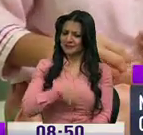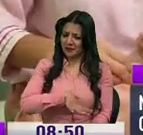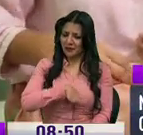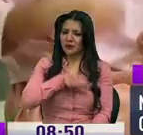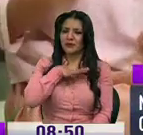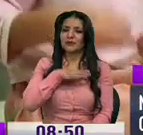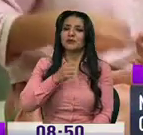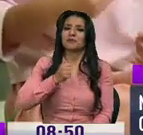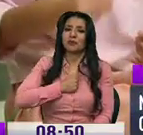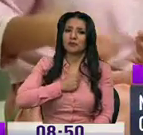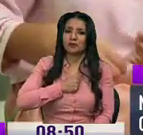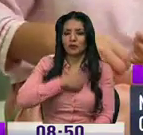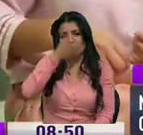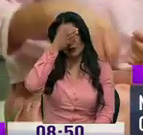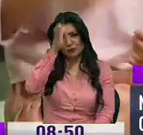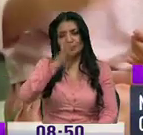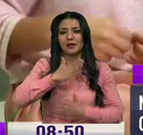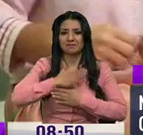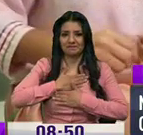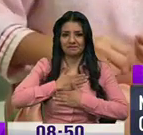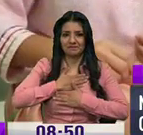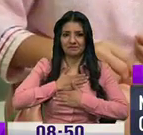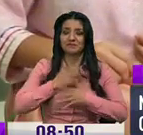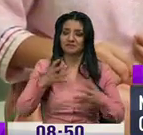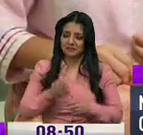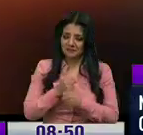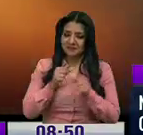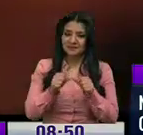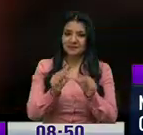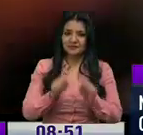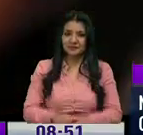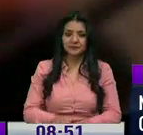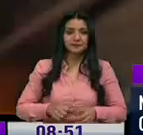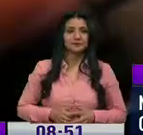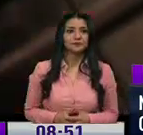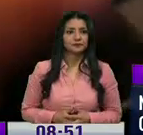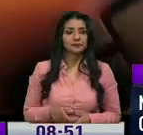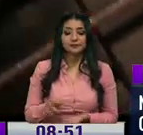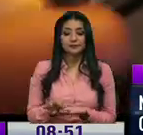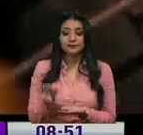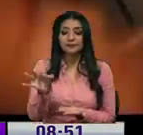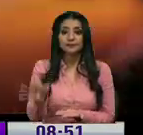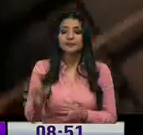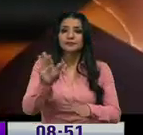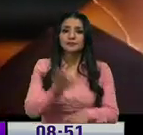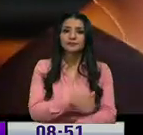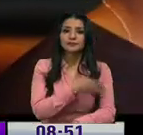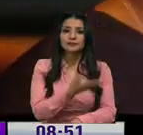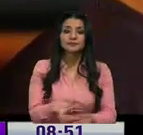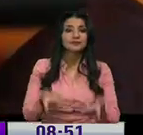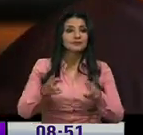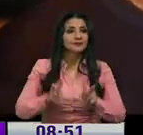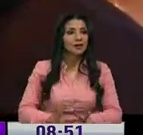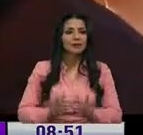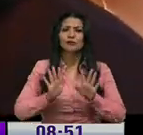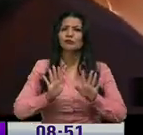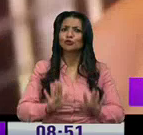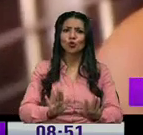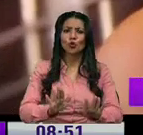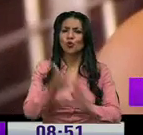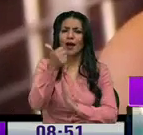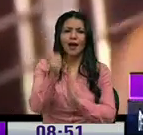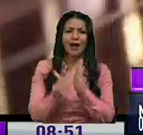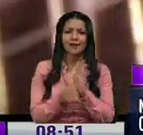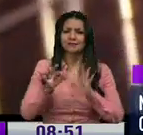de lo que venimos, de la cultura que tenemos y de lo que podemos rescatar aún. En ese cantón, la música también se ha convertido en un